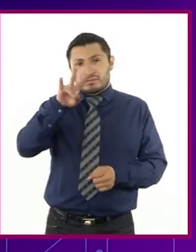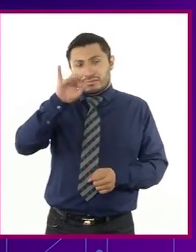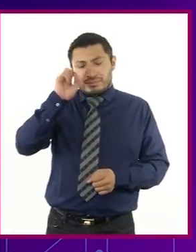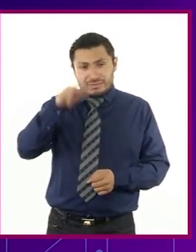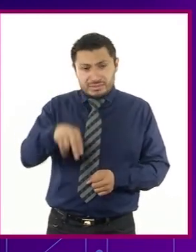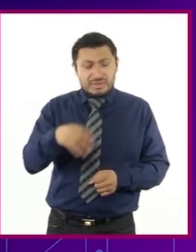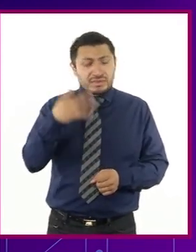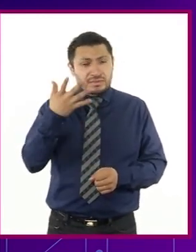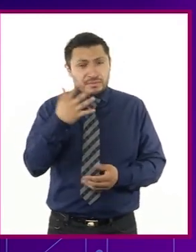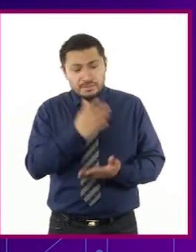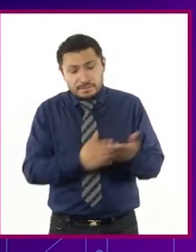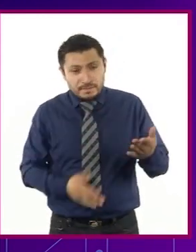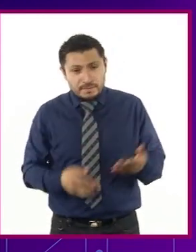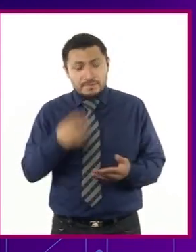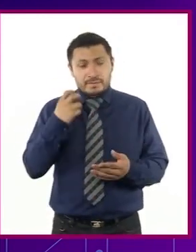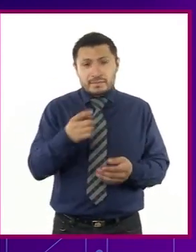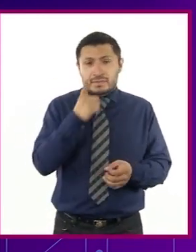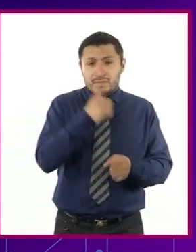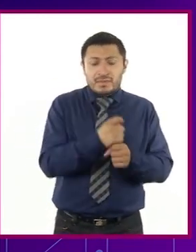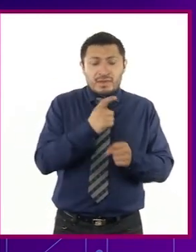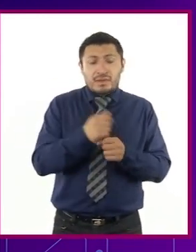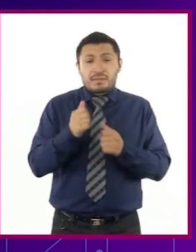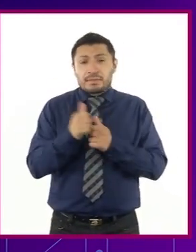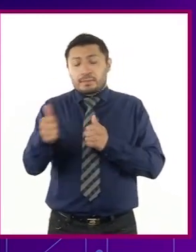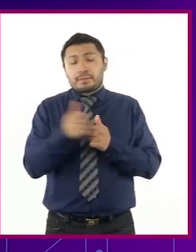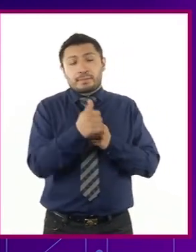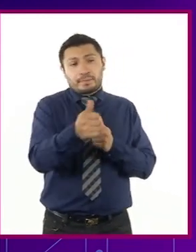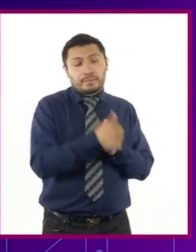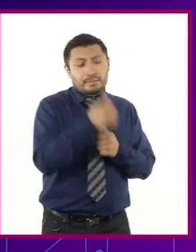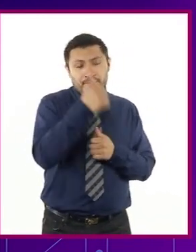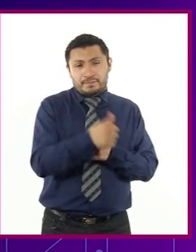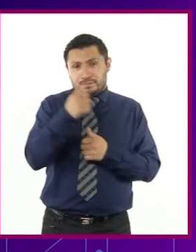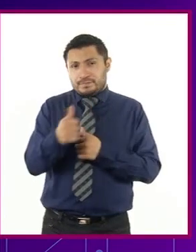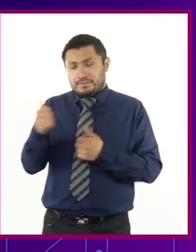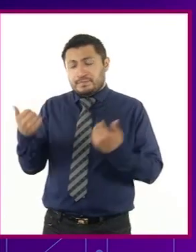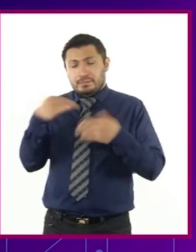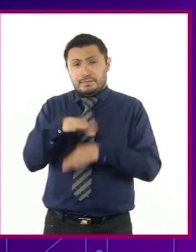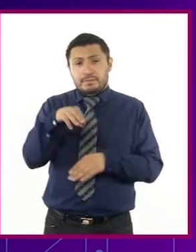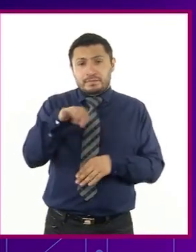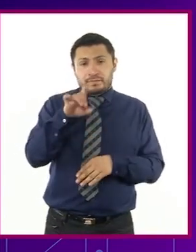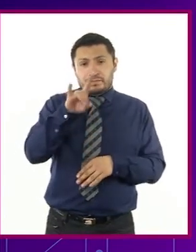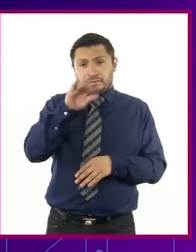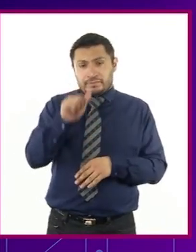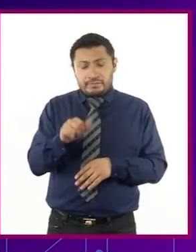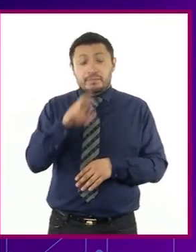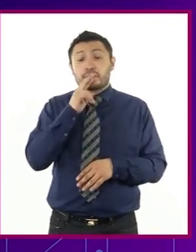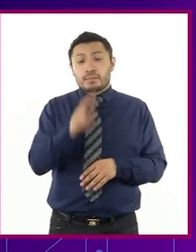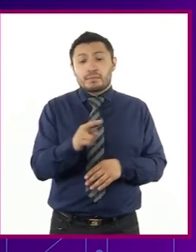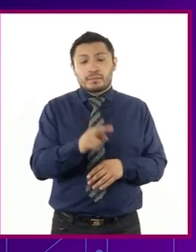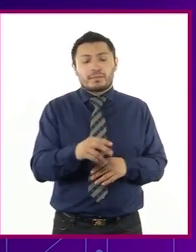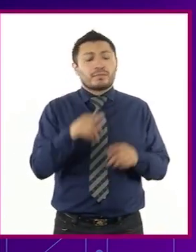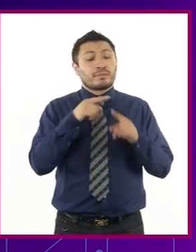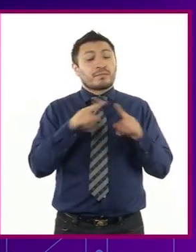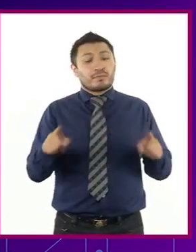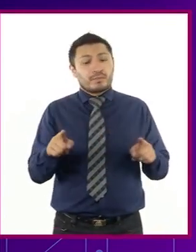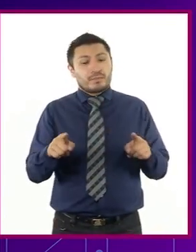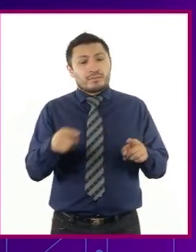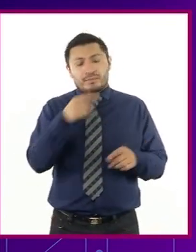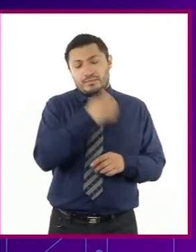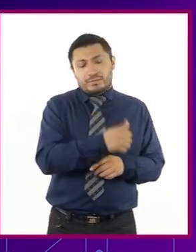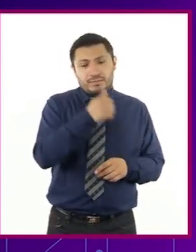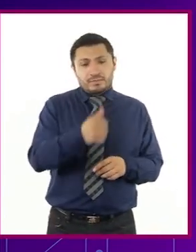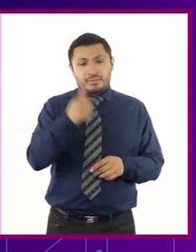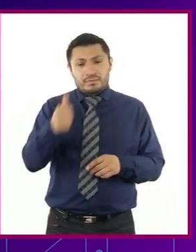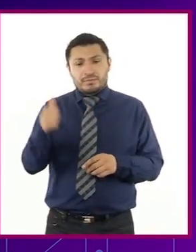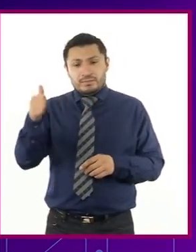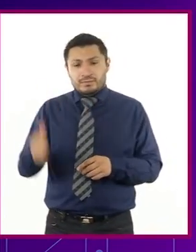Para ello, primero se calculan las distancias de cada dato respecto a la media, obteniendo la diferencia entre cada